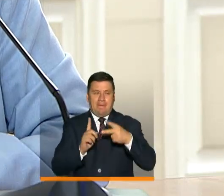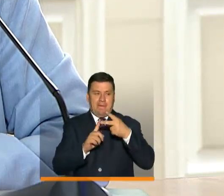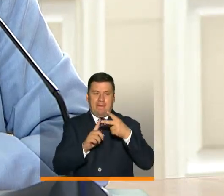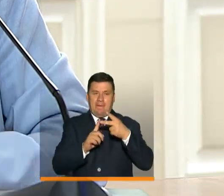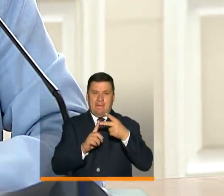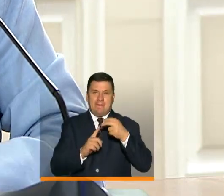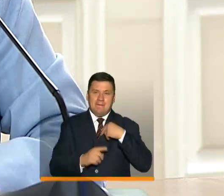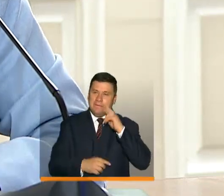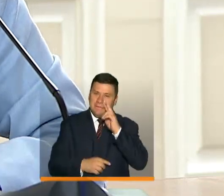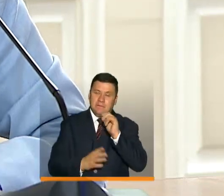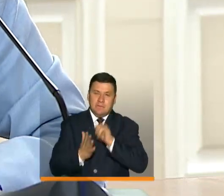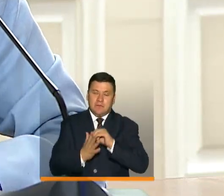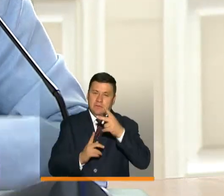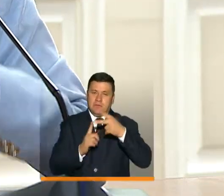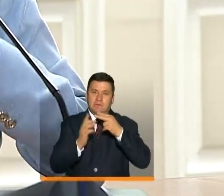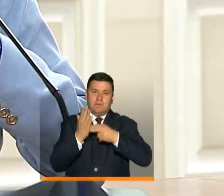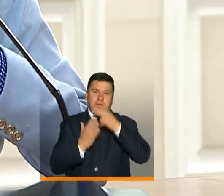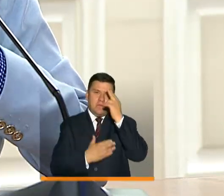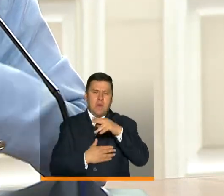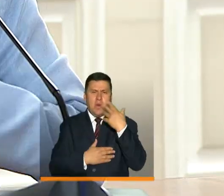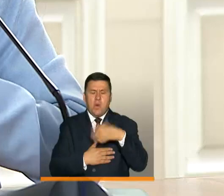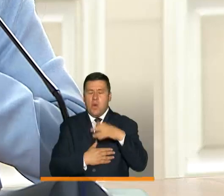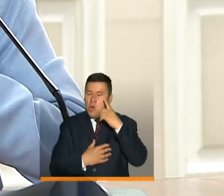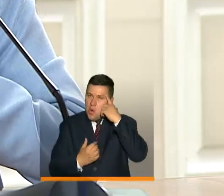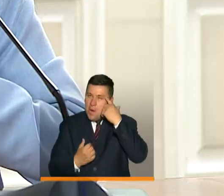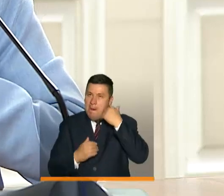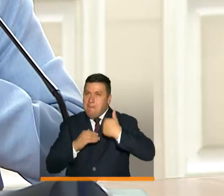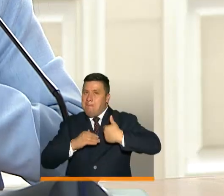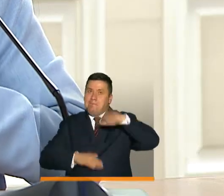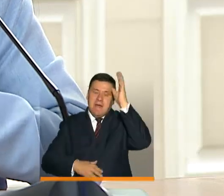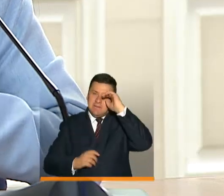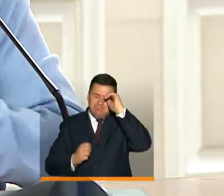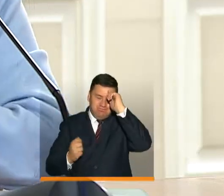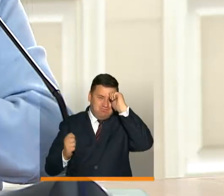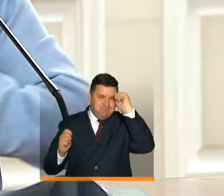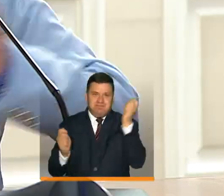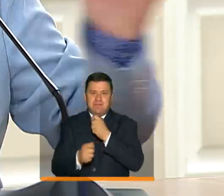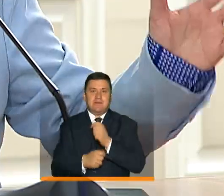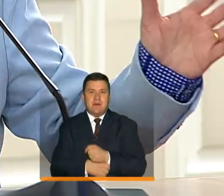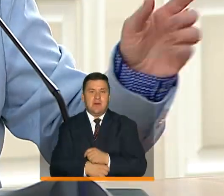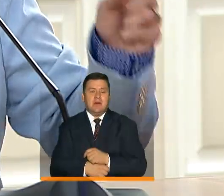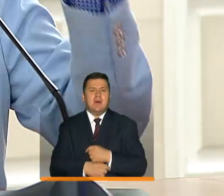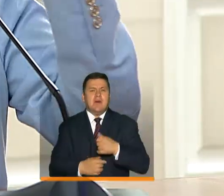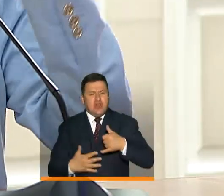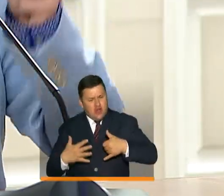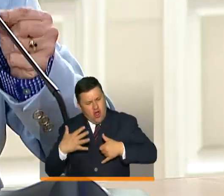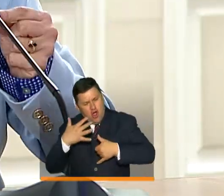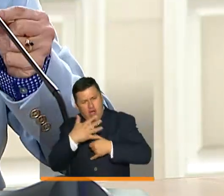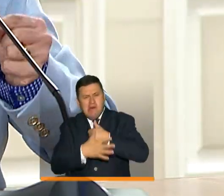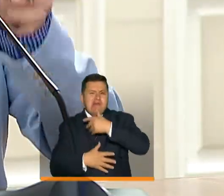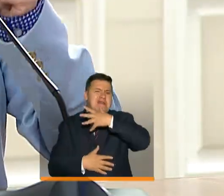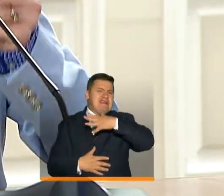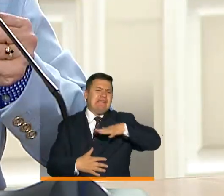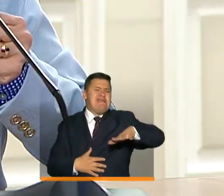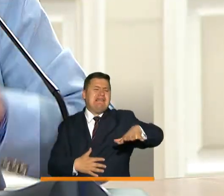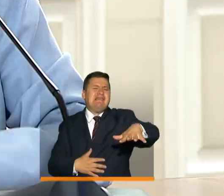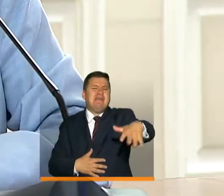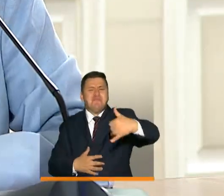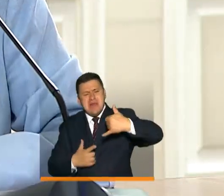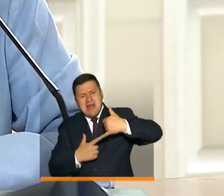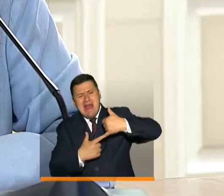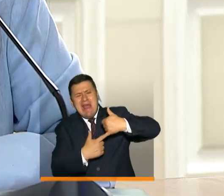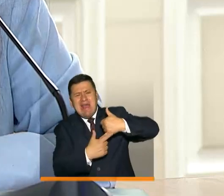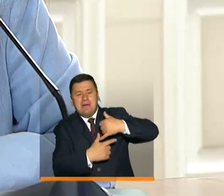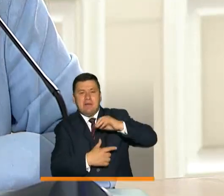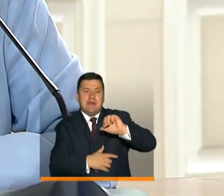iniciativa que yo digo que es el proyecto revolucionario y es el proyecto donde vamos a conectar todas las zonas rurales de este país, que